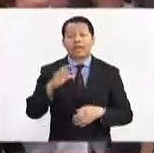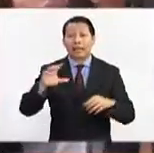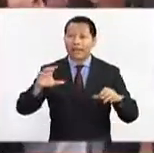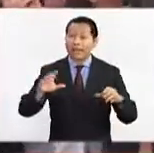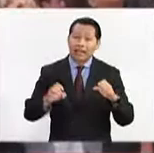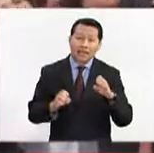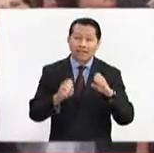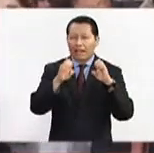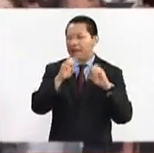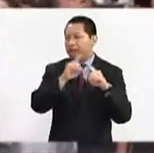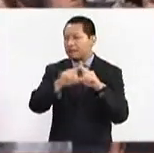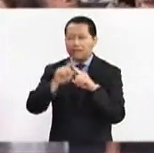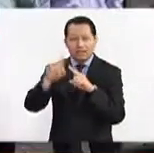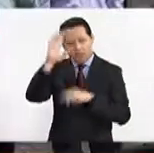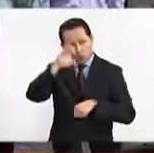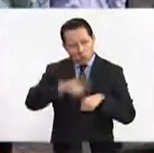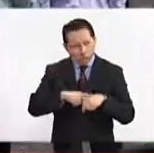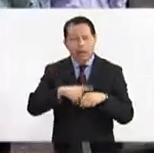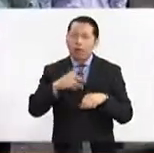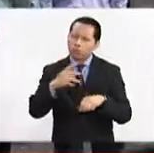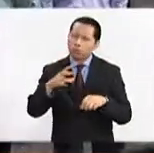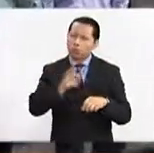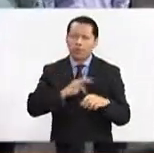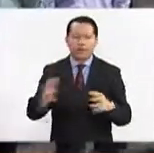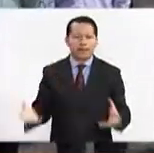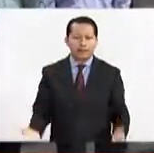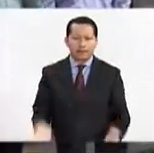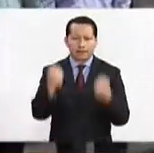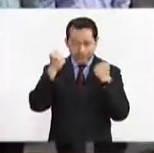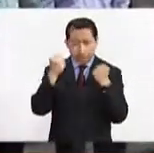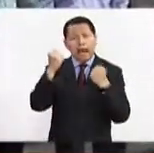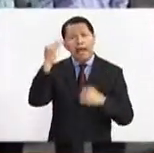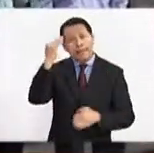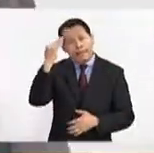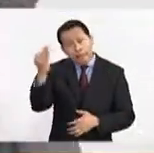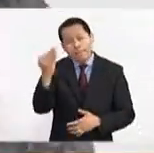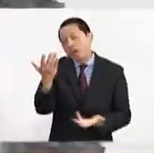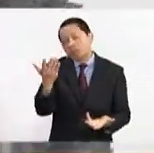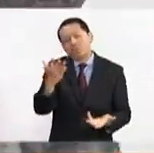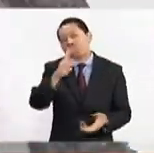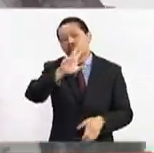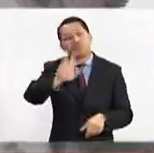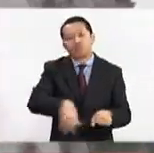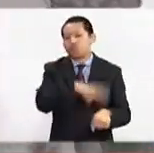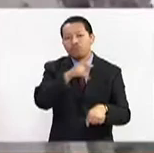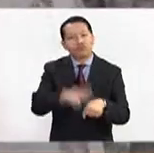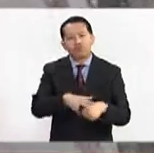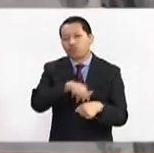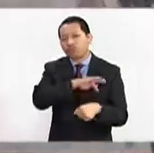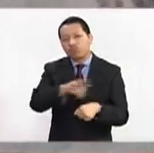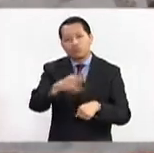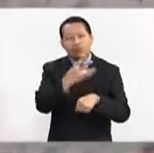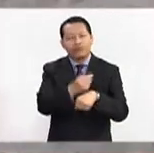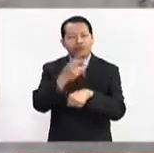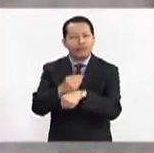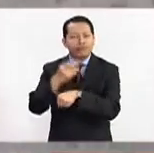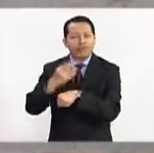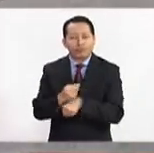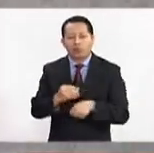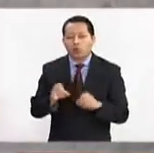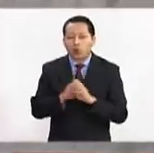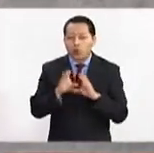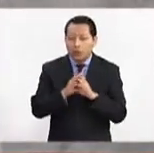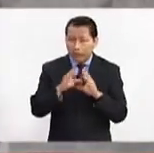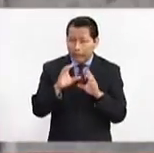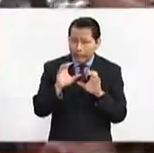salvar, que hay que destinarle recursos, que esto va a tomar tiempo, sí lo va a tomar porque es una reconstrucción pues